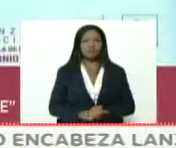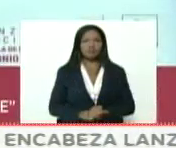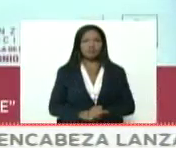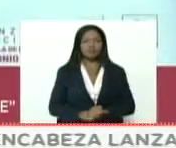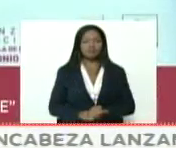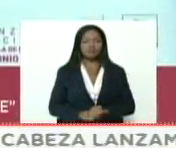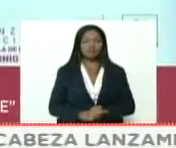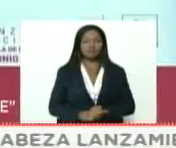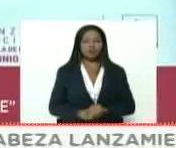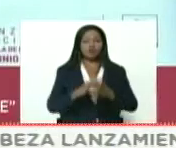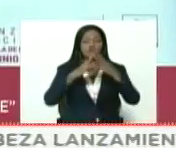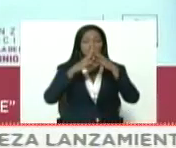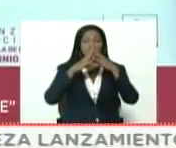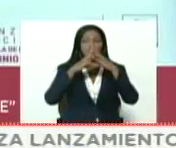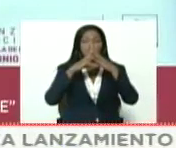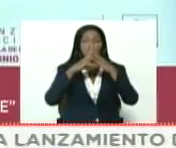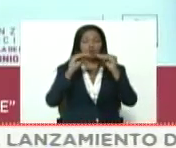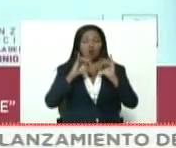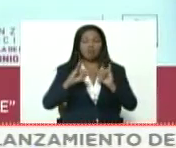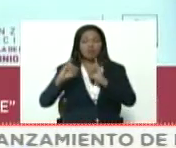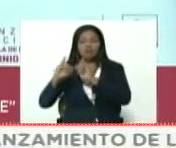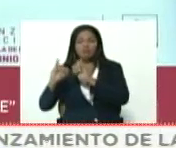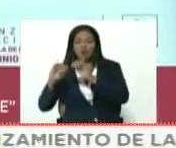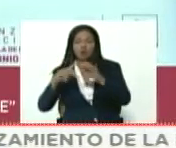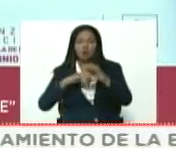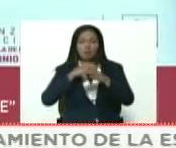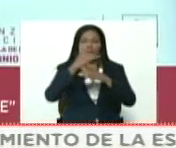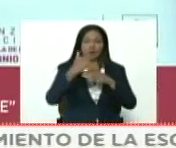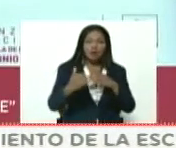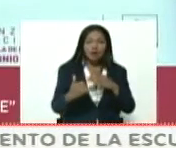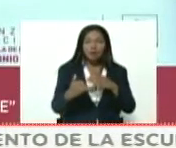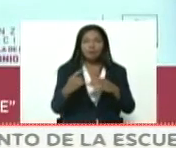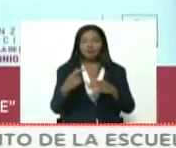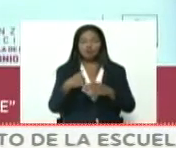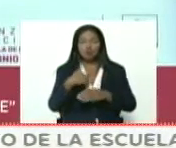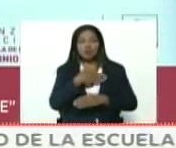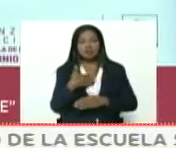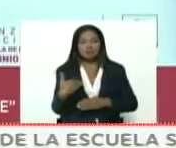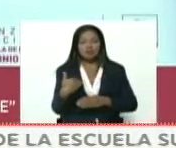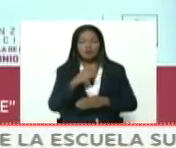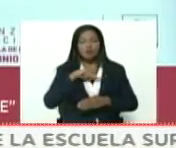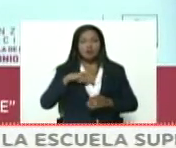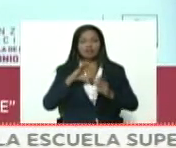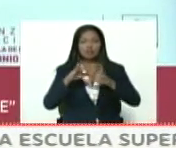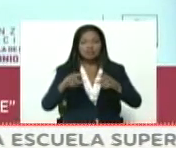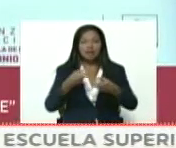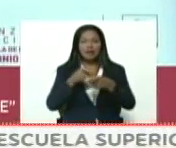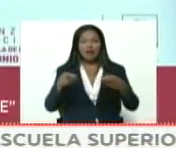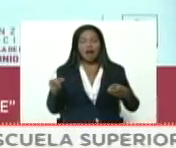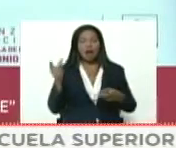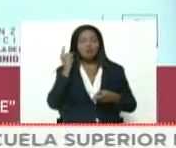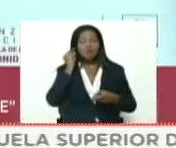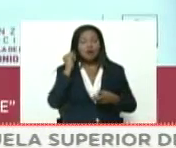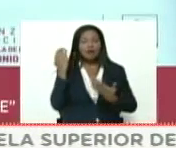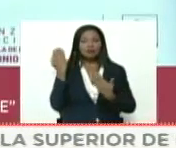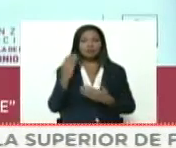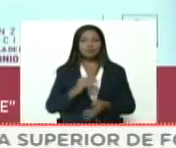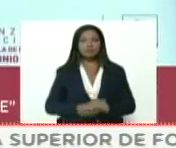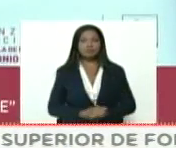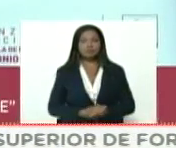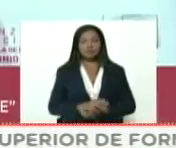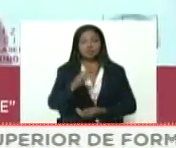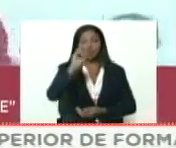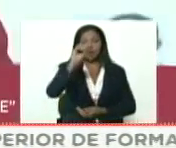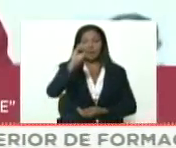Todo lo que es los programas. Yo quisiera que nuestra secretaria general, Robexa Poleu,